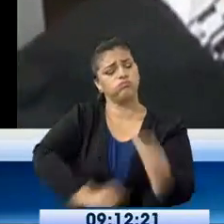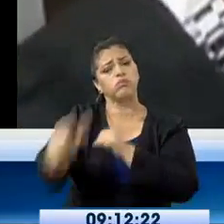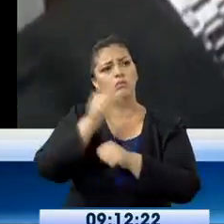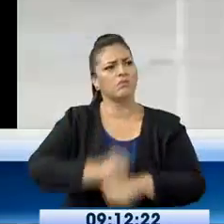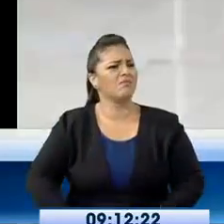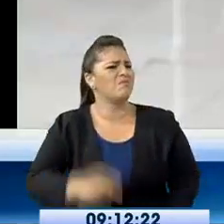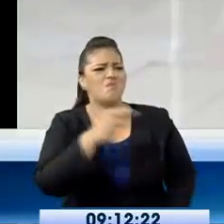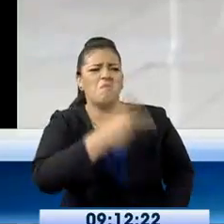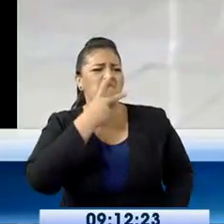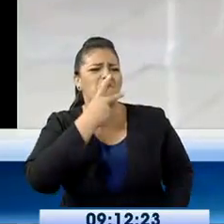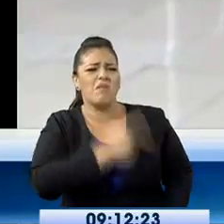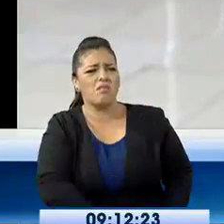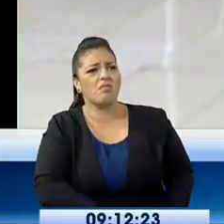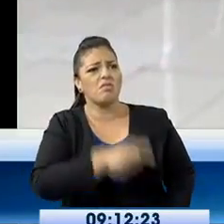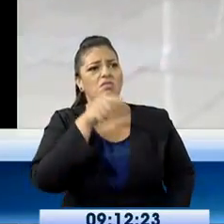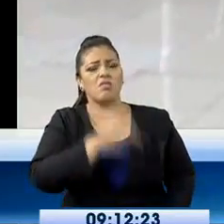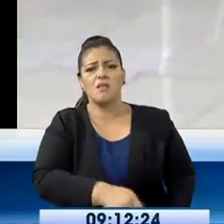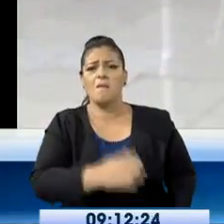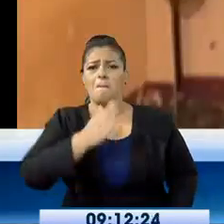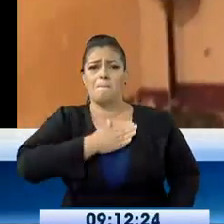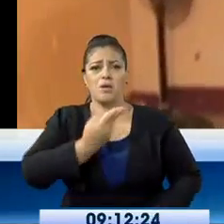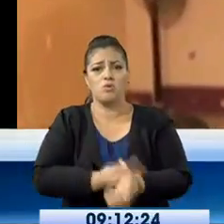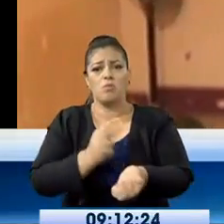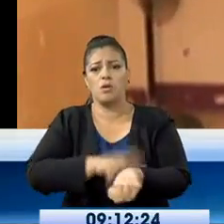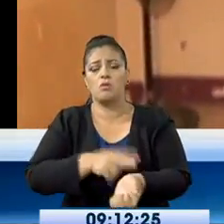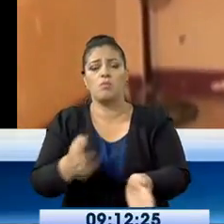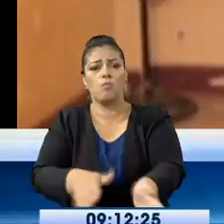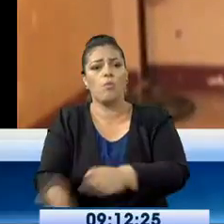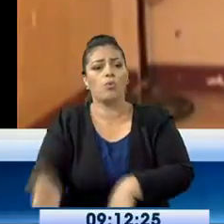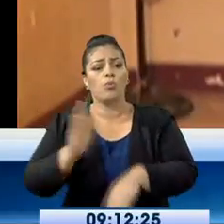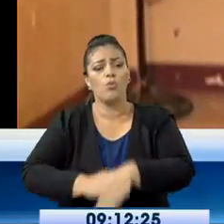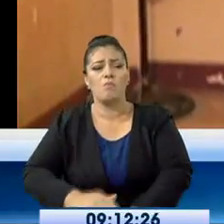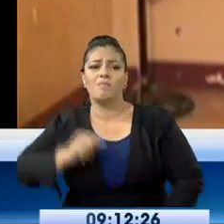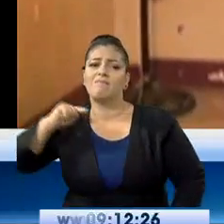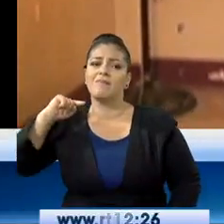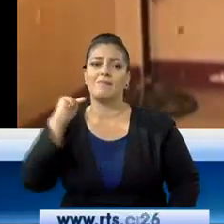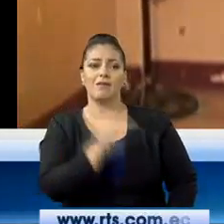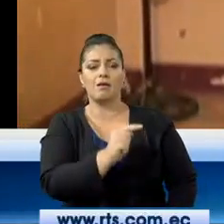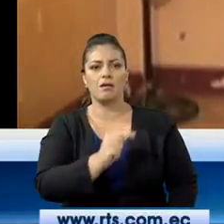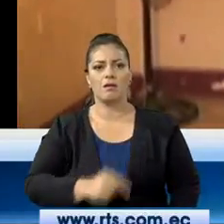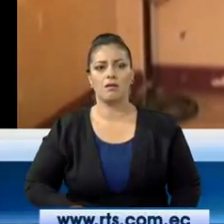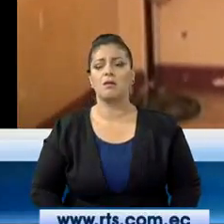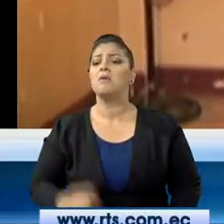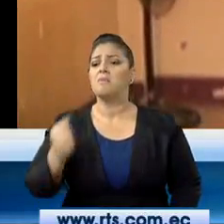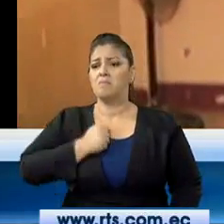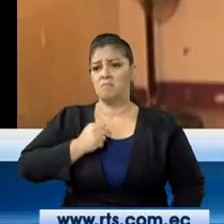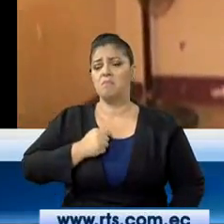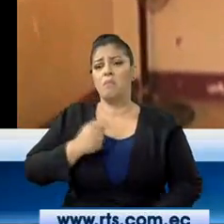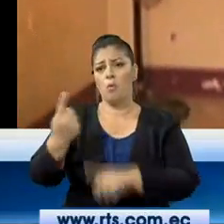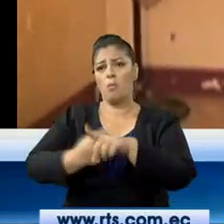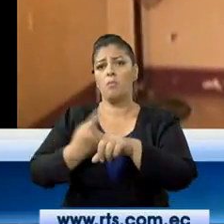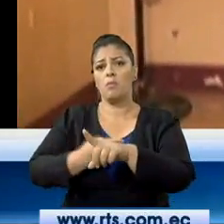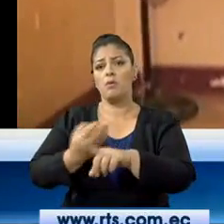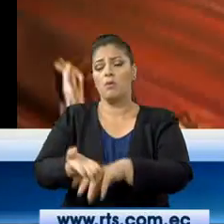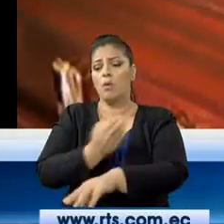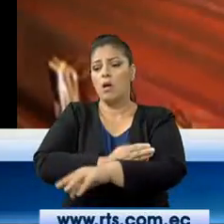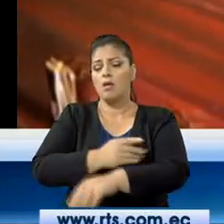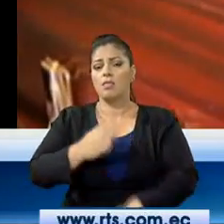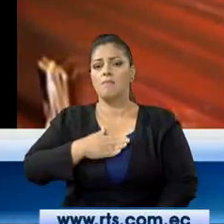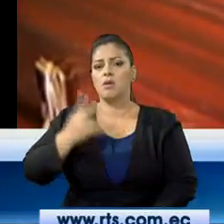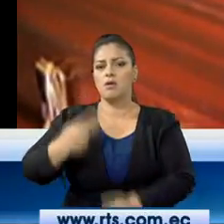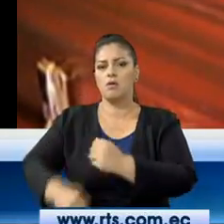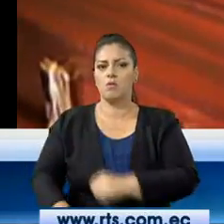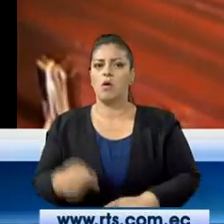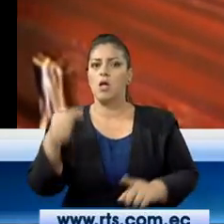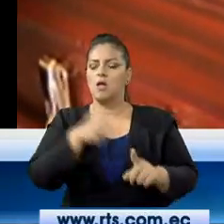se quiere lavar las manos. Él mató a mi sobrino. Marido y mujer amenazaron a mi hijo el otro mes que me lo iban a matar porque él jugaba pelota